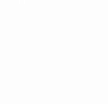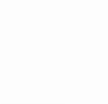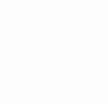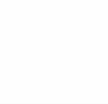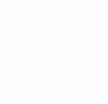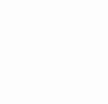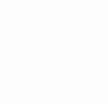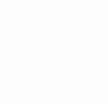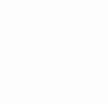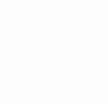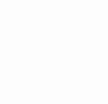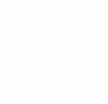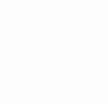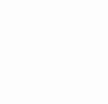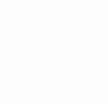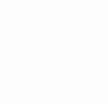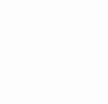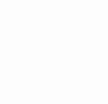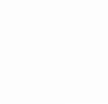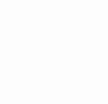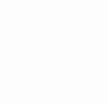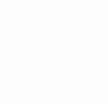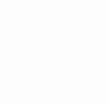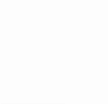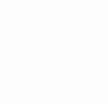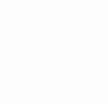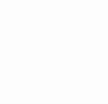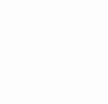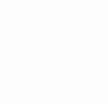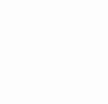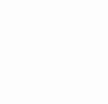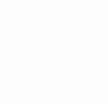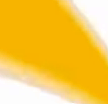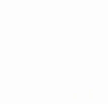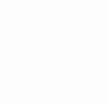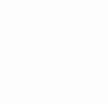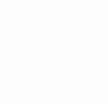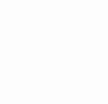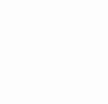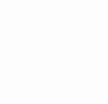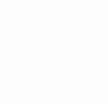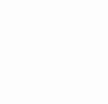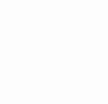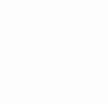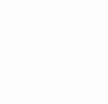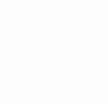Escuela TV, tercer y cuarto grado, primaria.